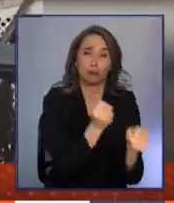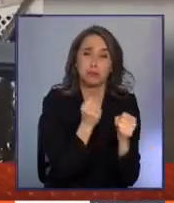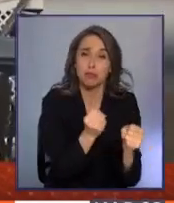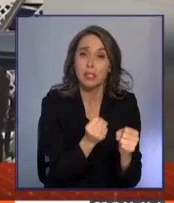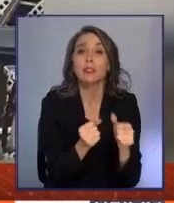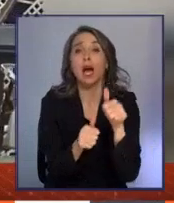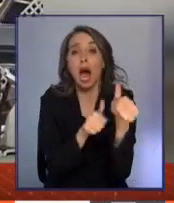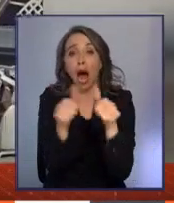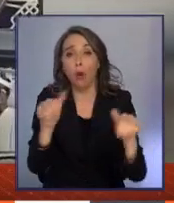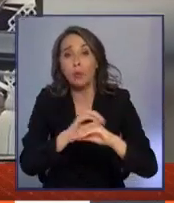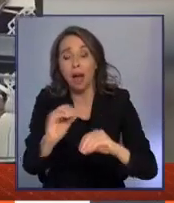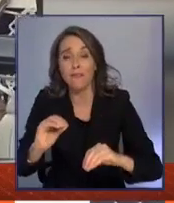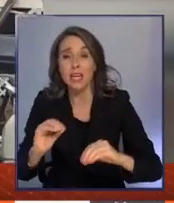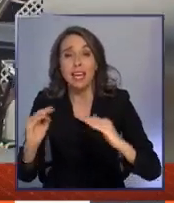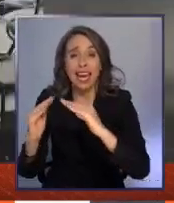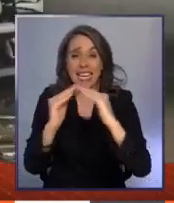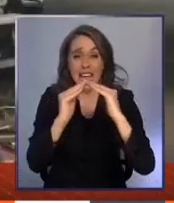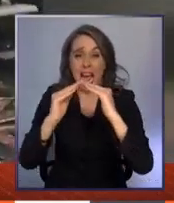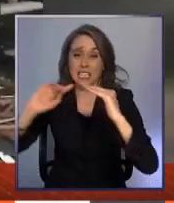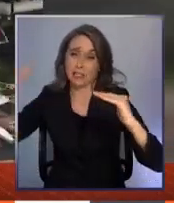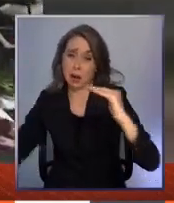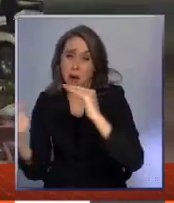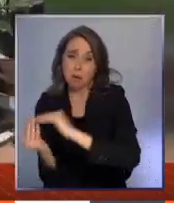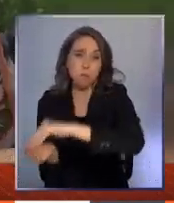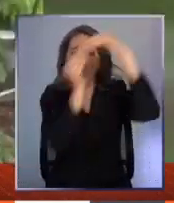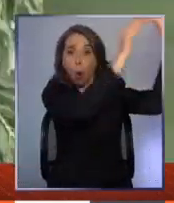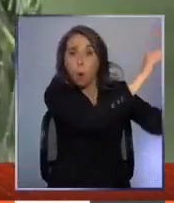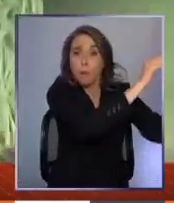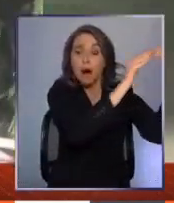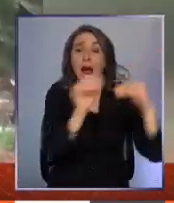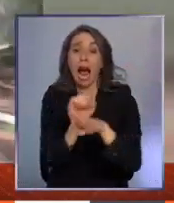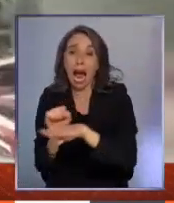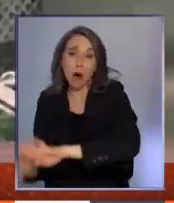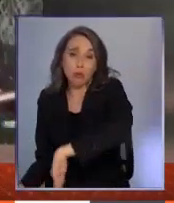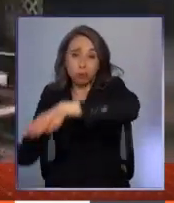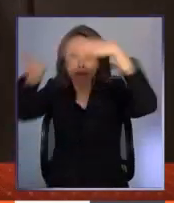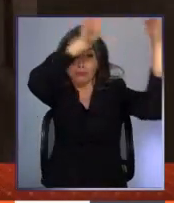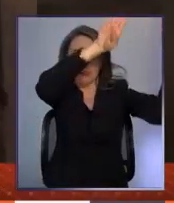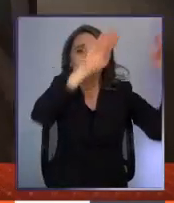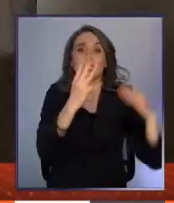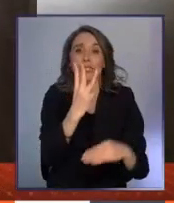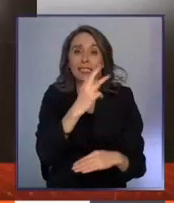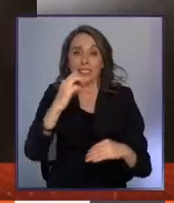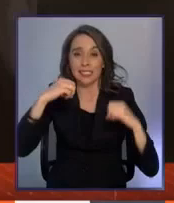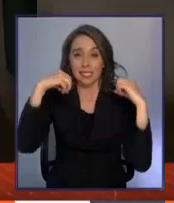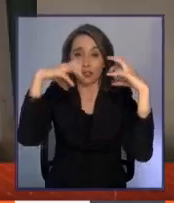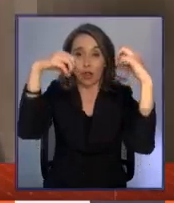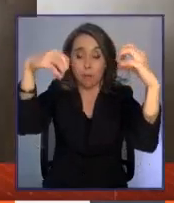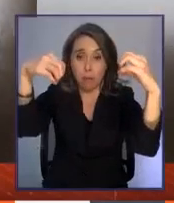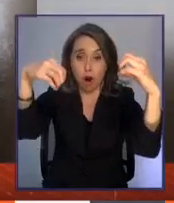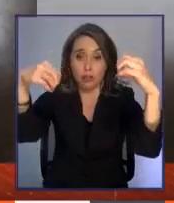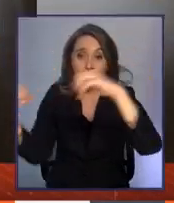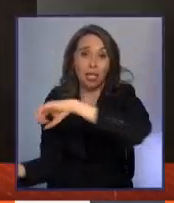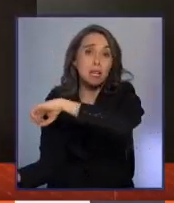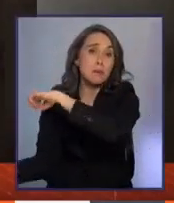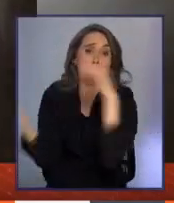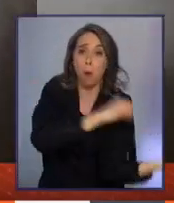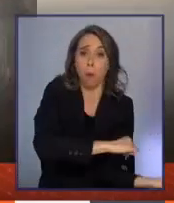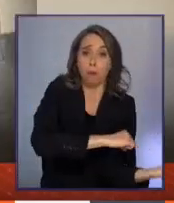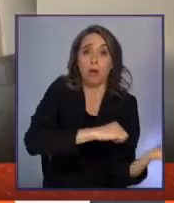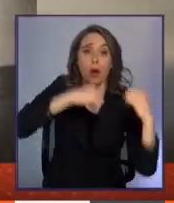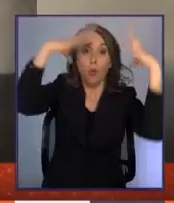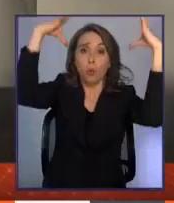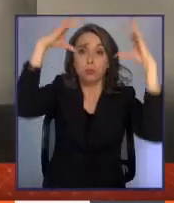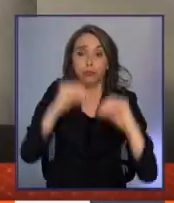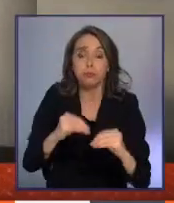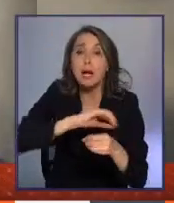autoridades, ha arrasado casas completas, tejados, autos y ha derribado unos 300 postes eléctricos que tienen a esa isla sin electricidad.